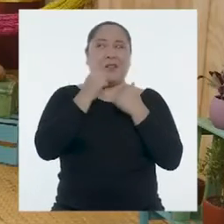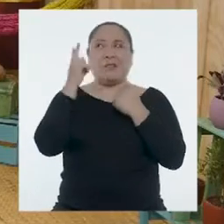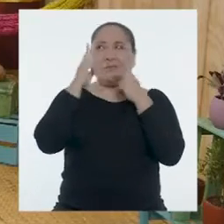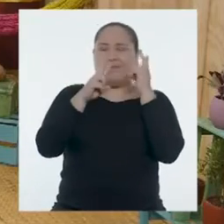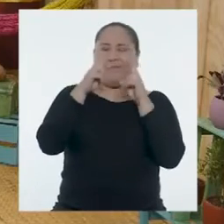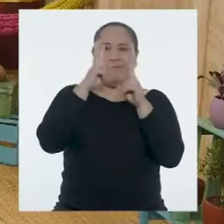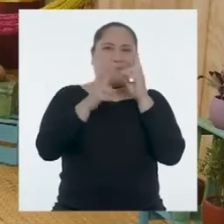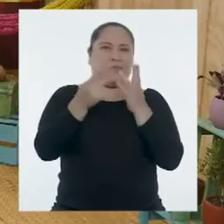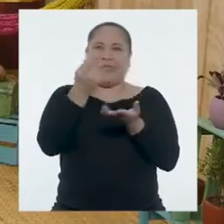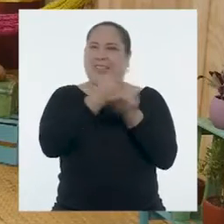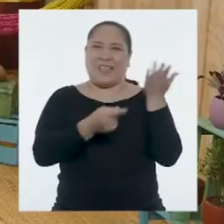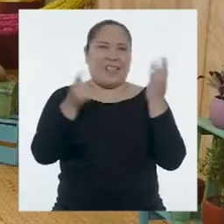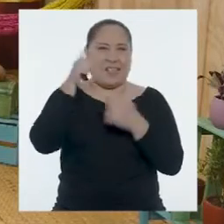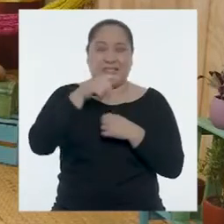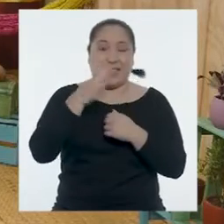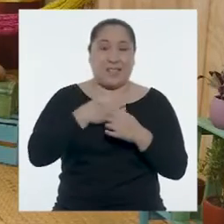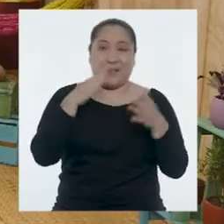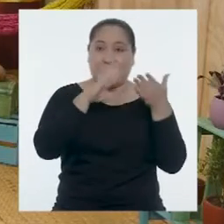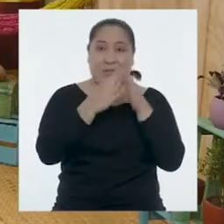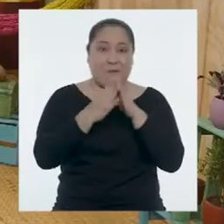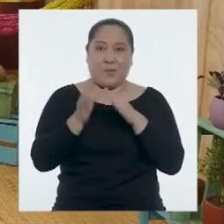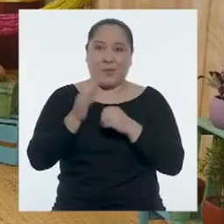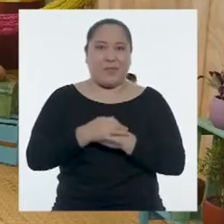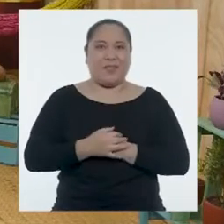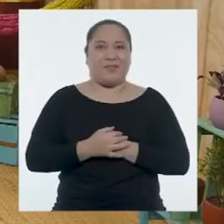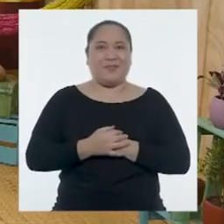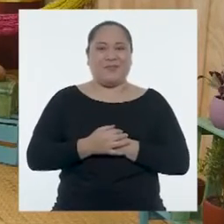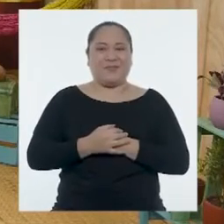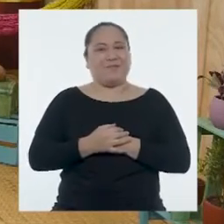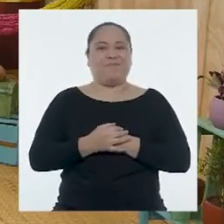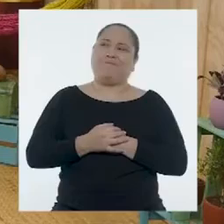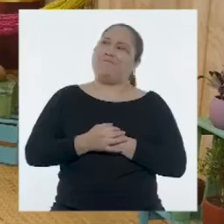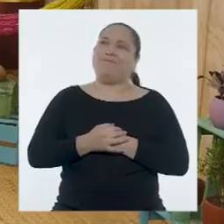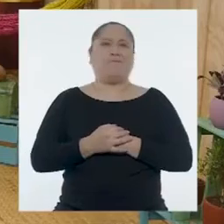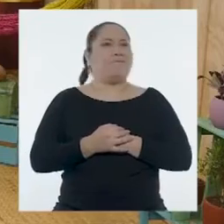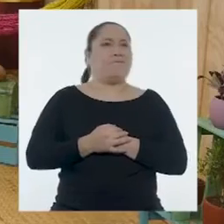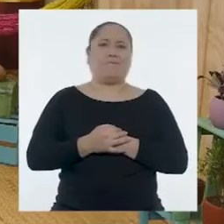solo debo averiguar qué necesita mi comunidad.